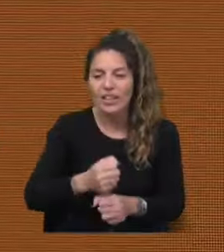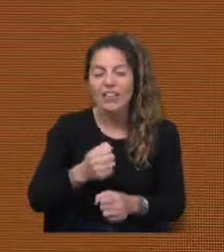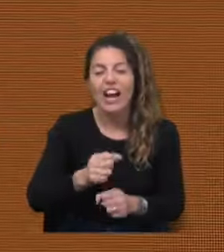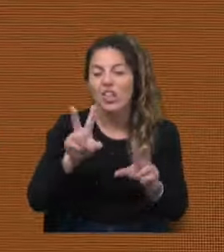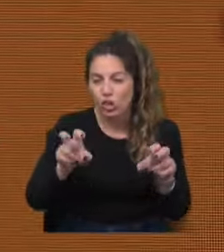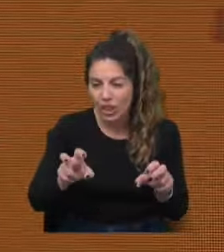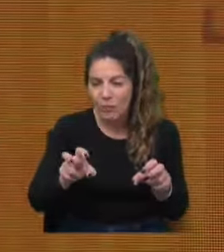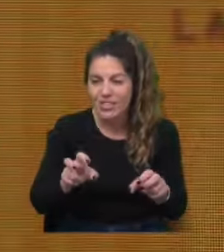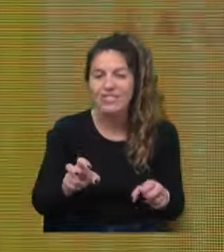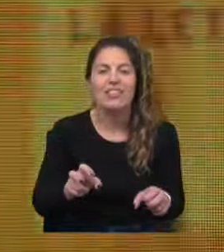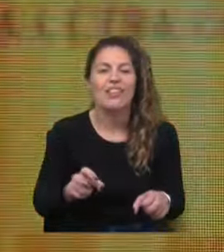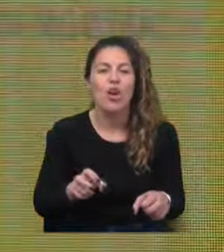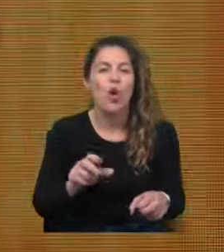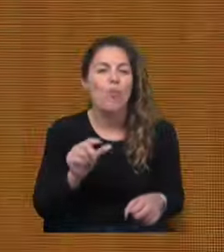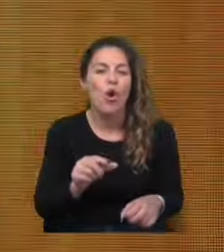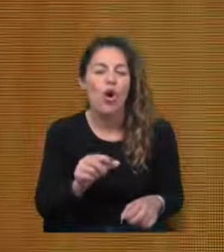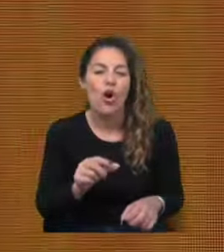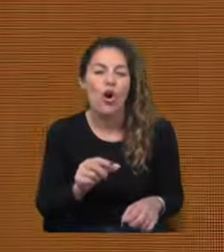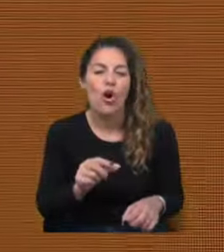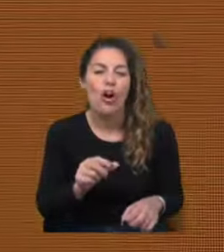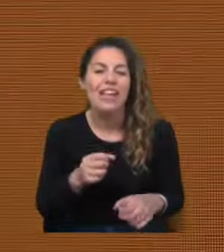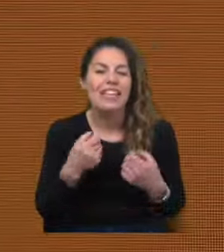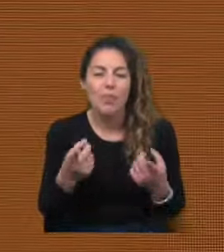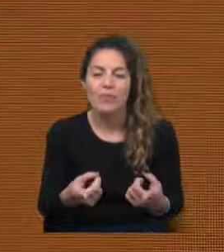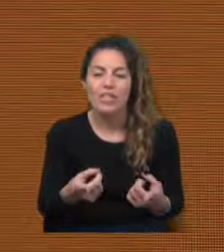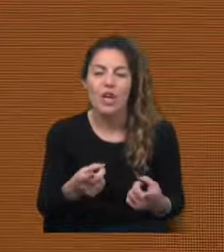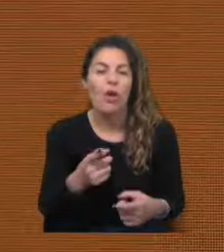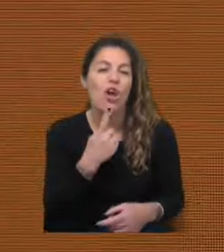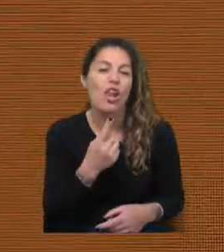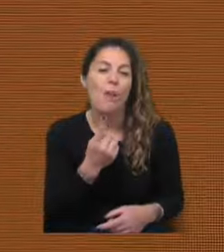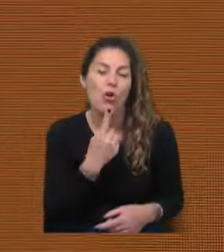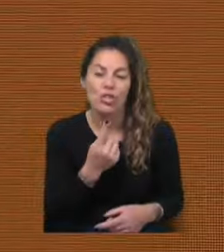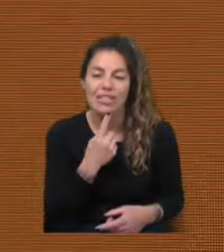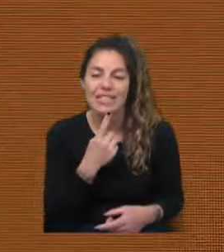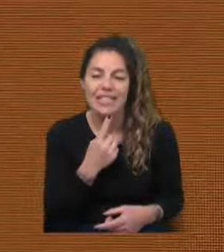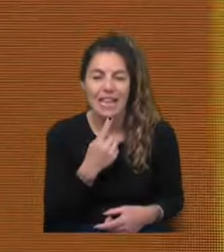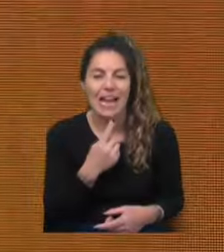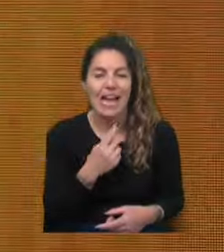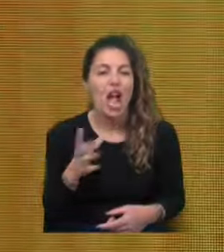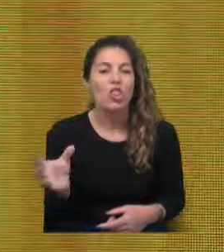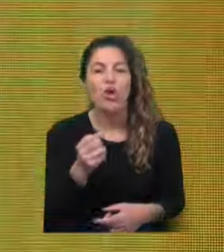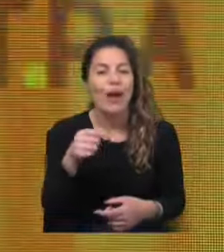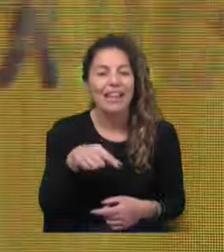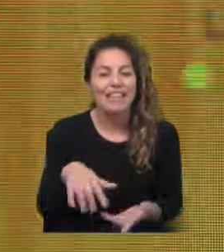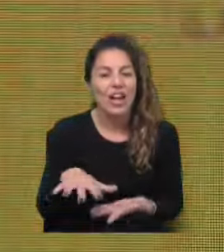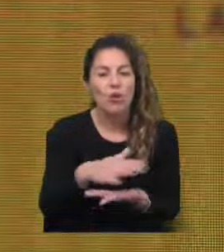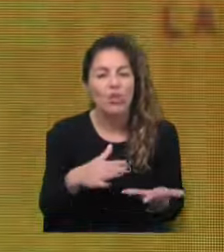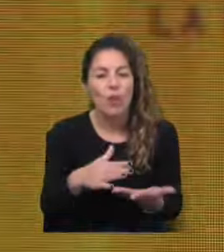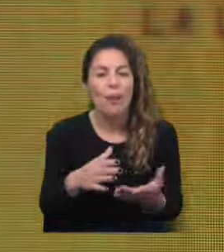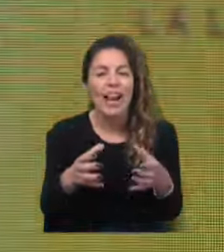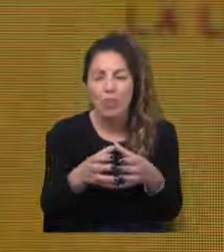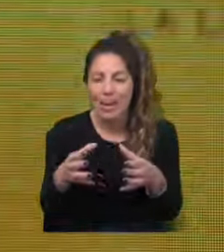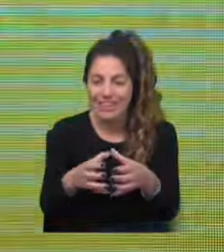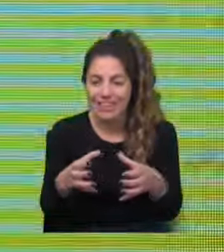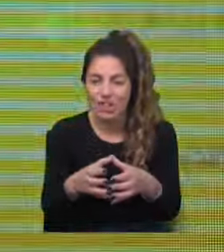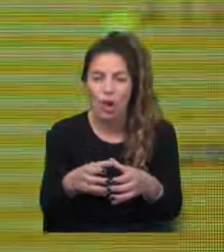temas, que un poco lo que él trata de transmitir es que cuando la política de alguna manera toma estos casos para lo partidario, para decir,